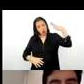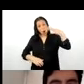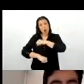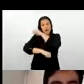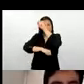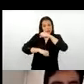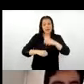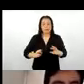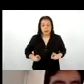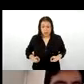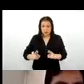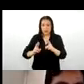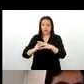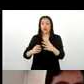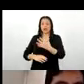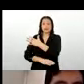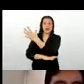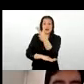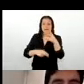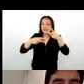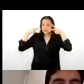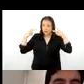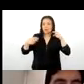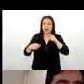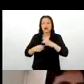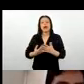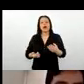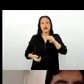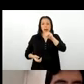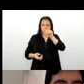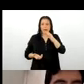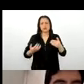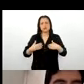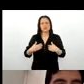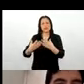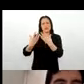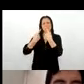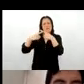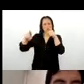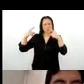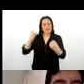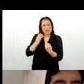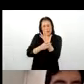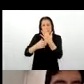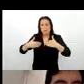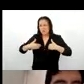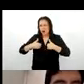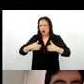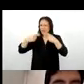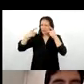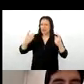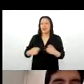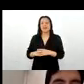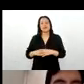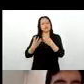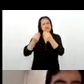Río Mano, que es la parte ya de selva, Mano cuenta con bastante biodiversidad, tanto en flora y